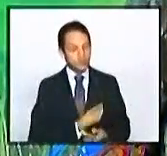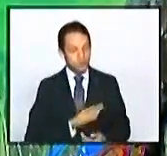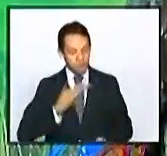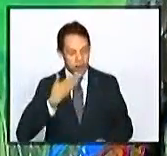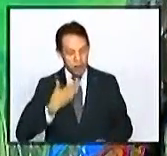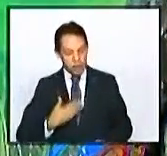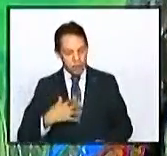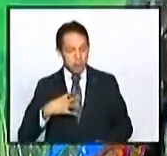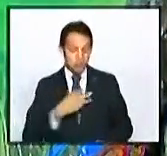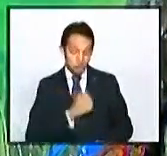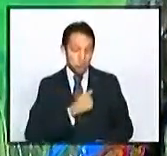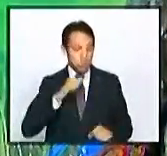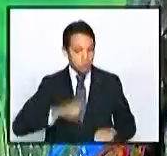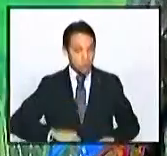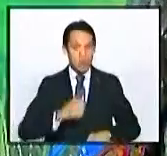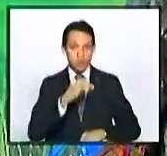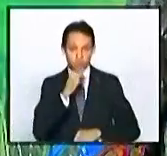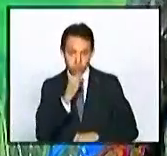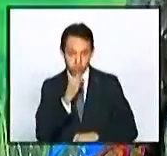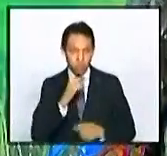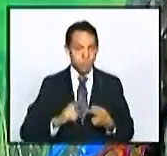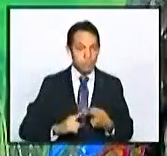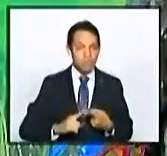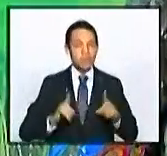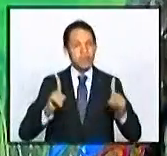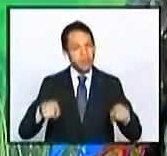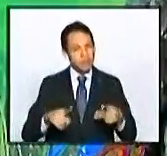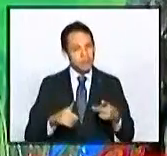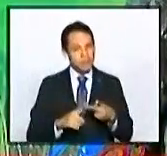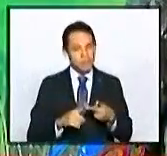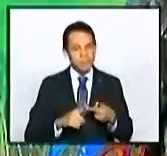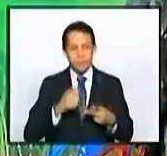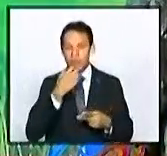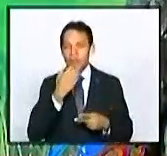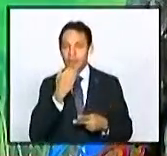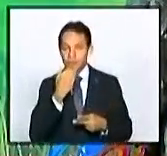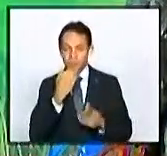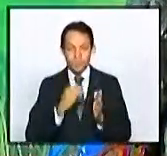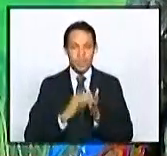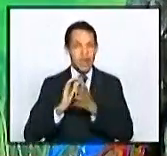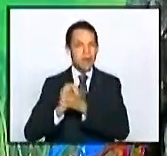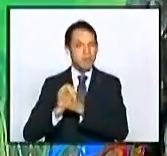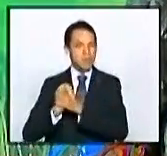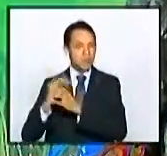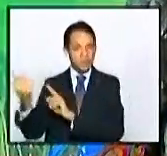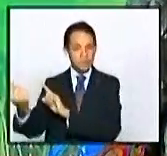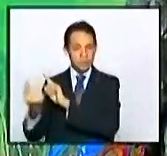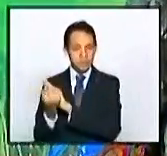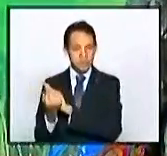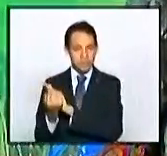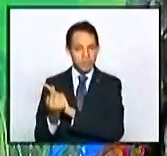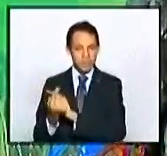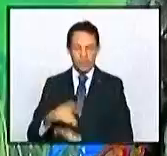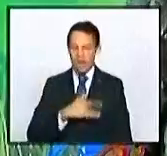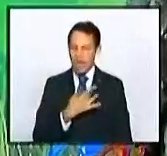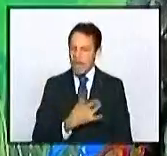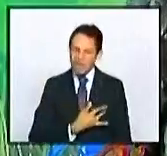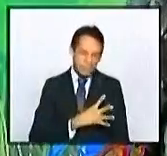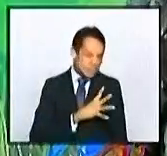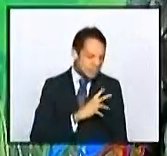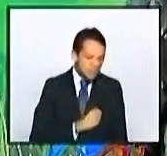no valoramos, y como esas muchas más. Cuando me encuentro con amigos que me dicen, yo no encuentro sentido a la